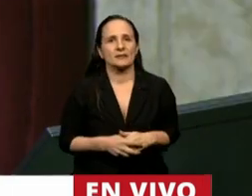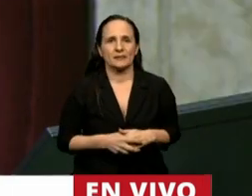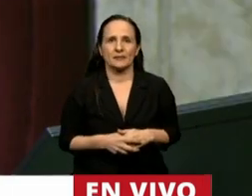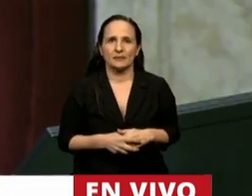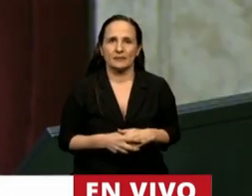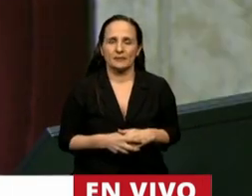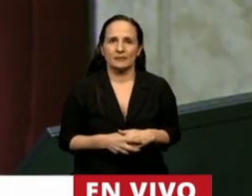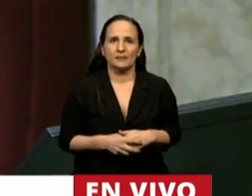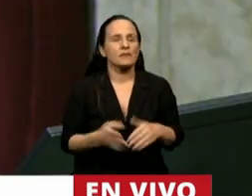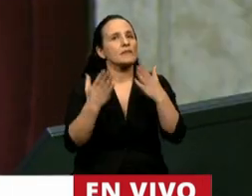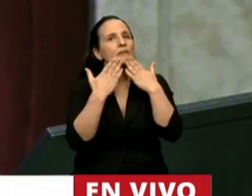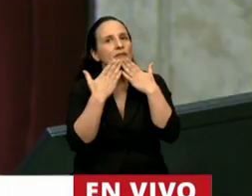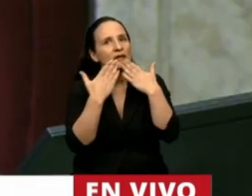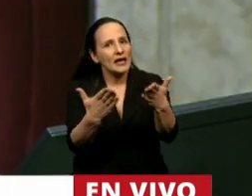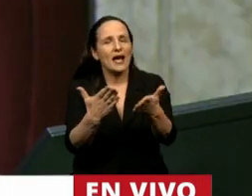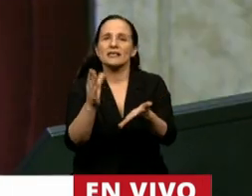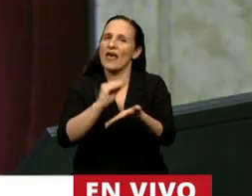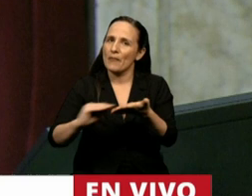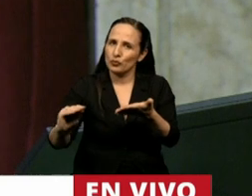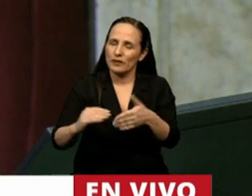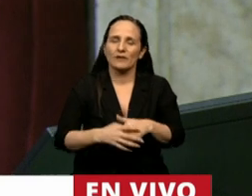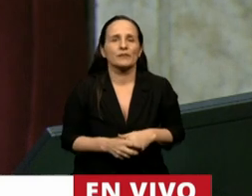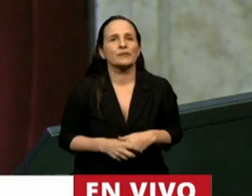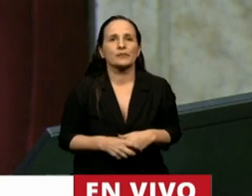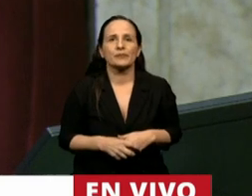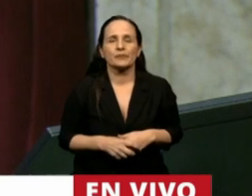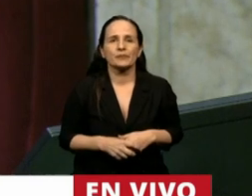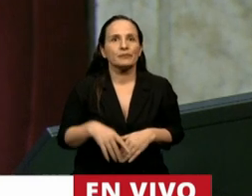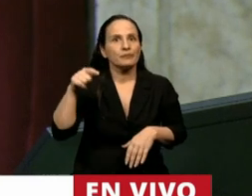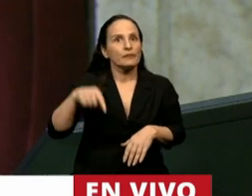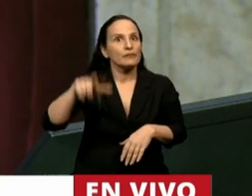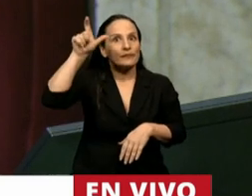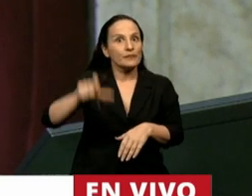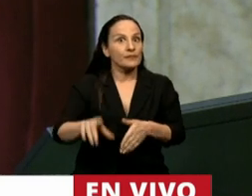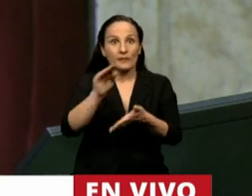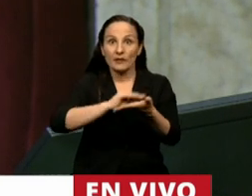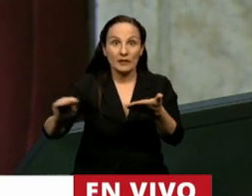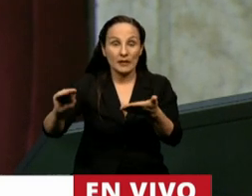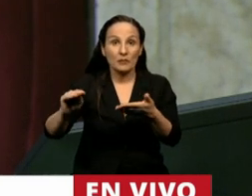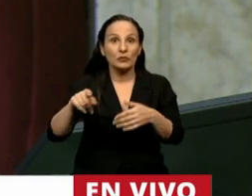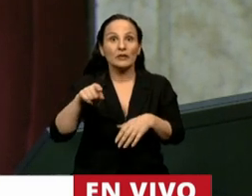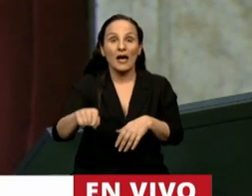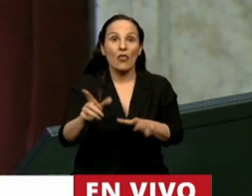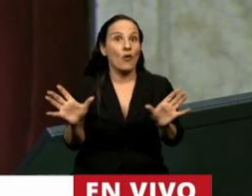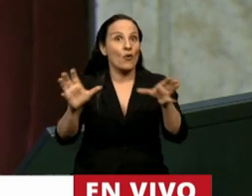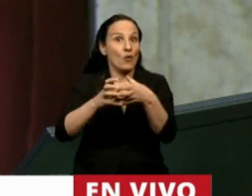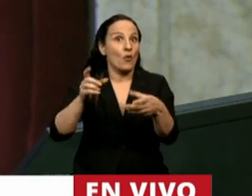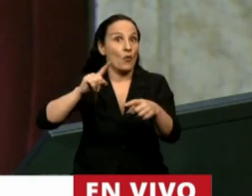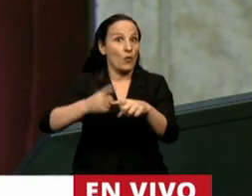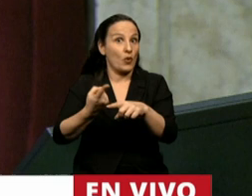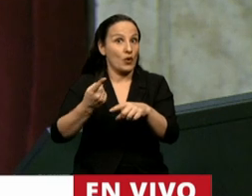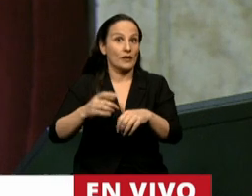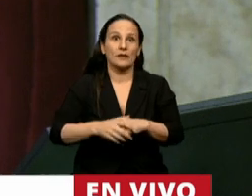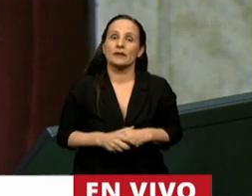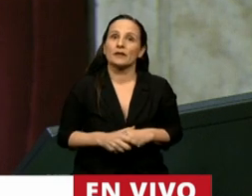gracias Gracias diputado tiene la palabra en tiempos de bloque el